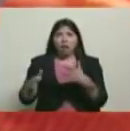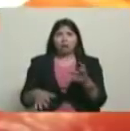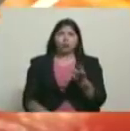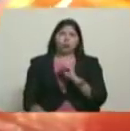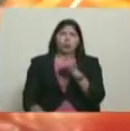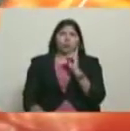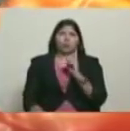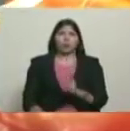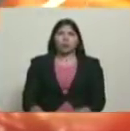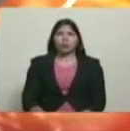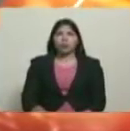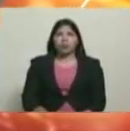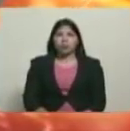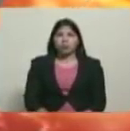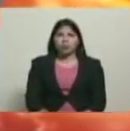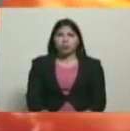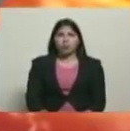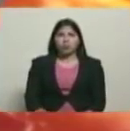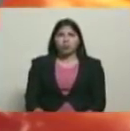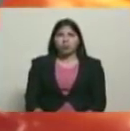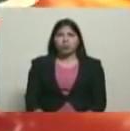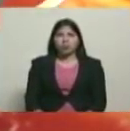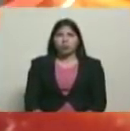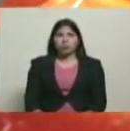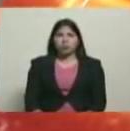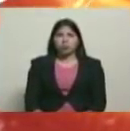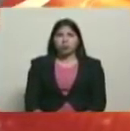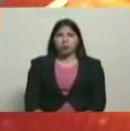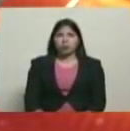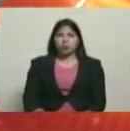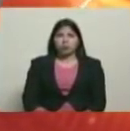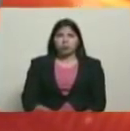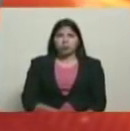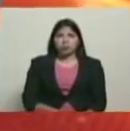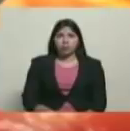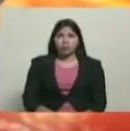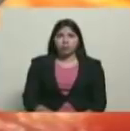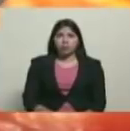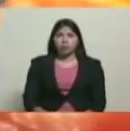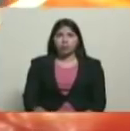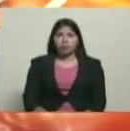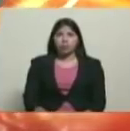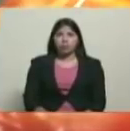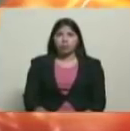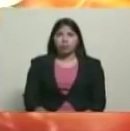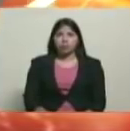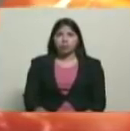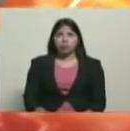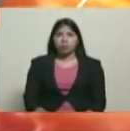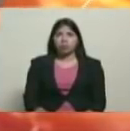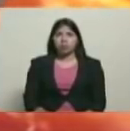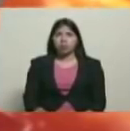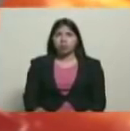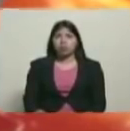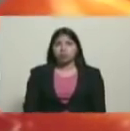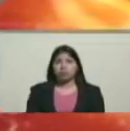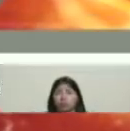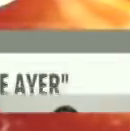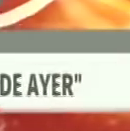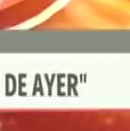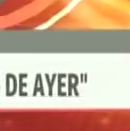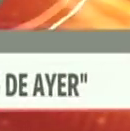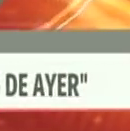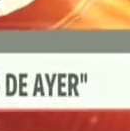signifique ello un desapego a lo que nos manda la Constitución, en contra de quienes han dado prácticamente